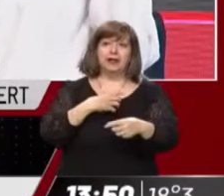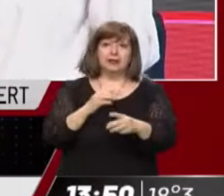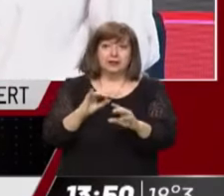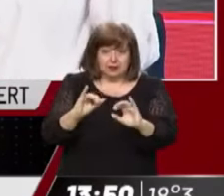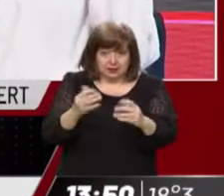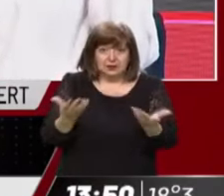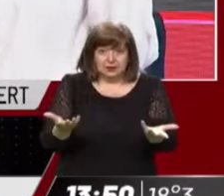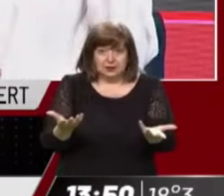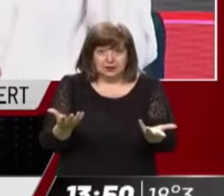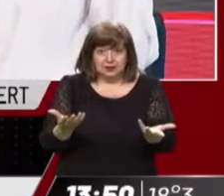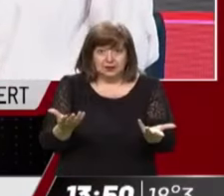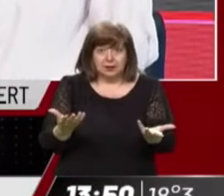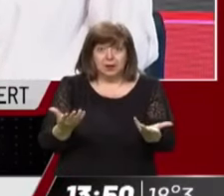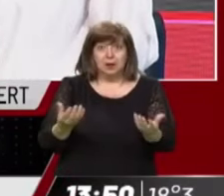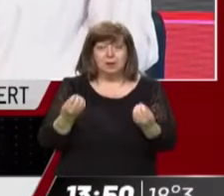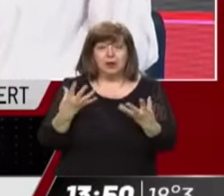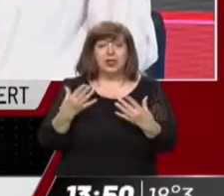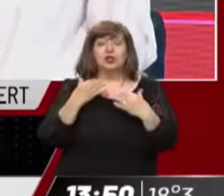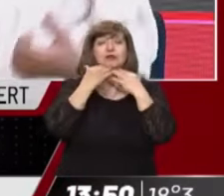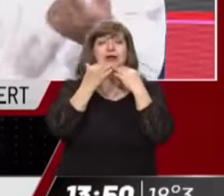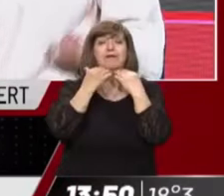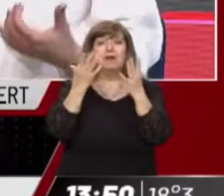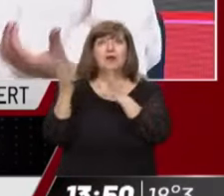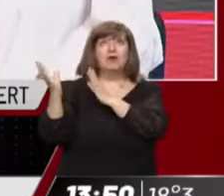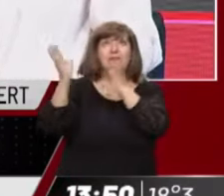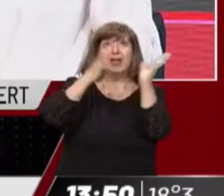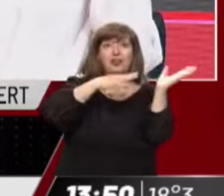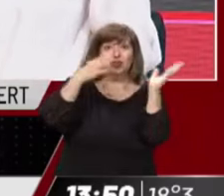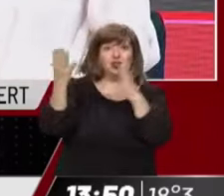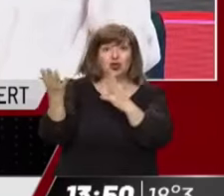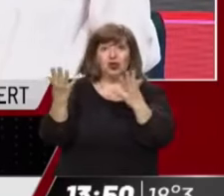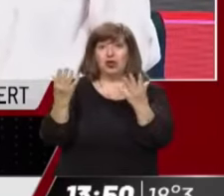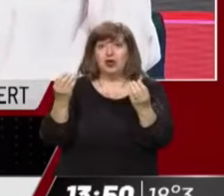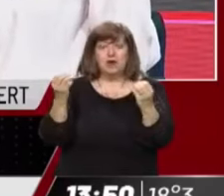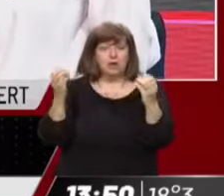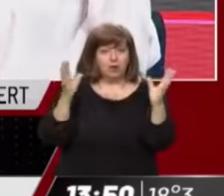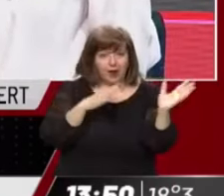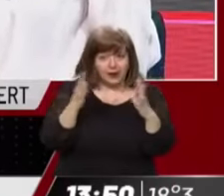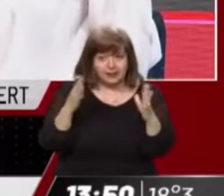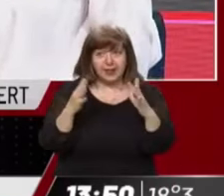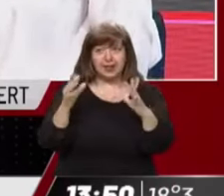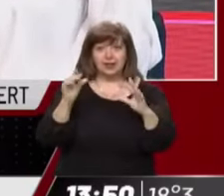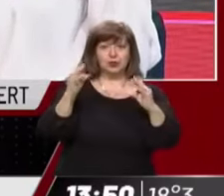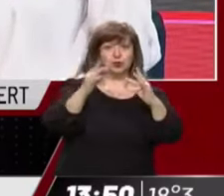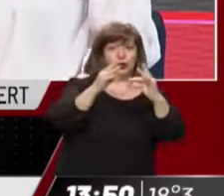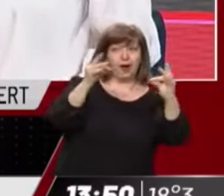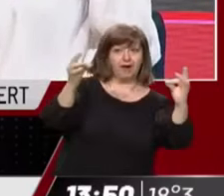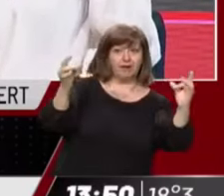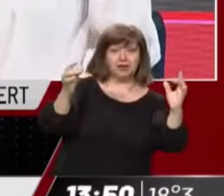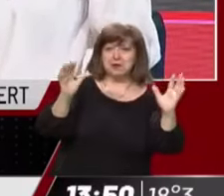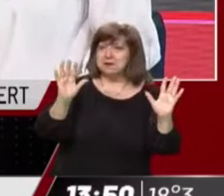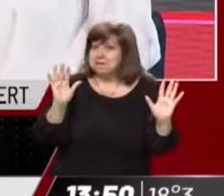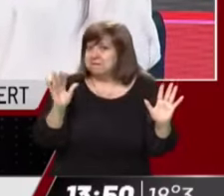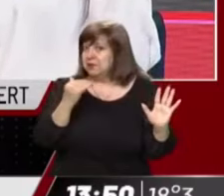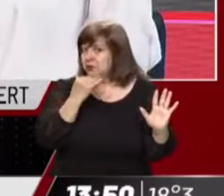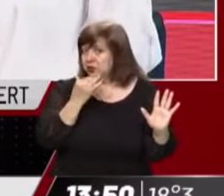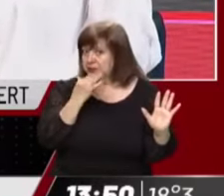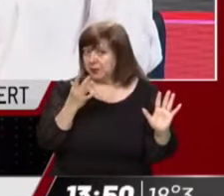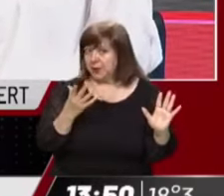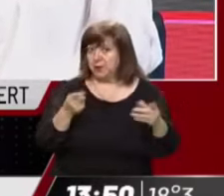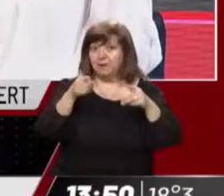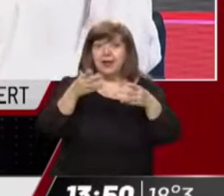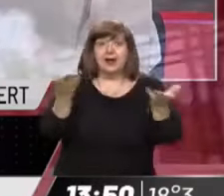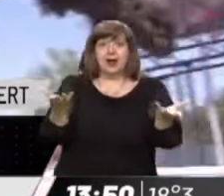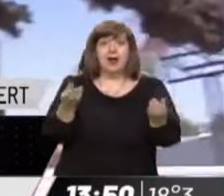la verdad es que con el fuerte viento fíate vos que lo arrancó de cuajo de raíz puede terminar en tragedia no y tiene un peso muy